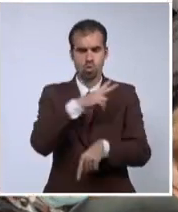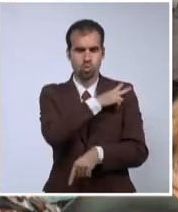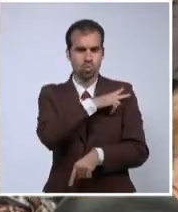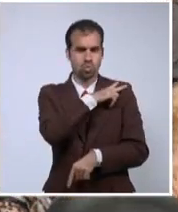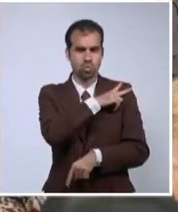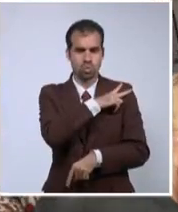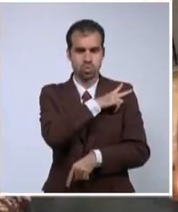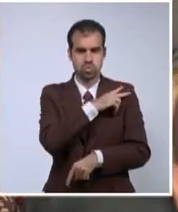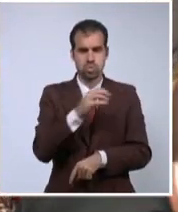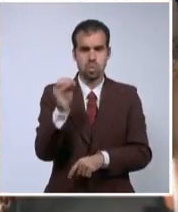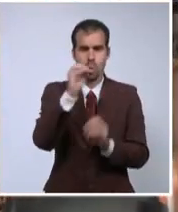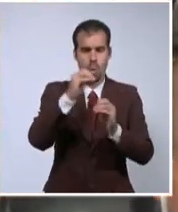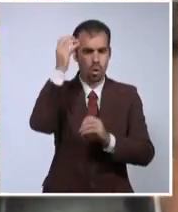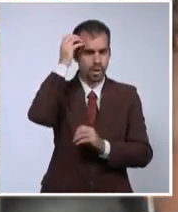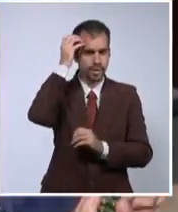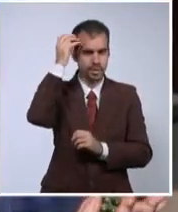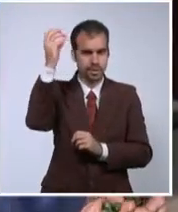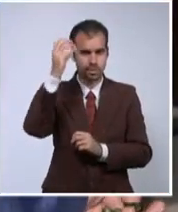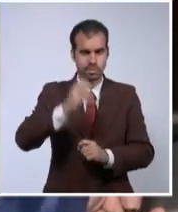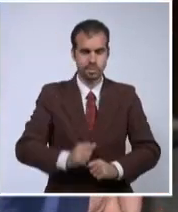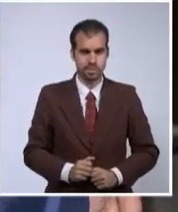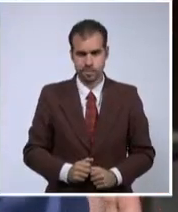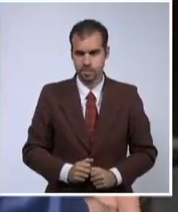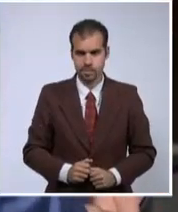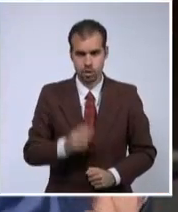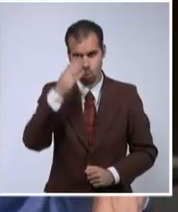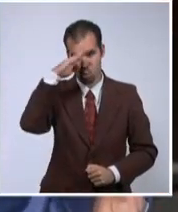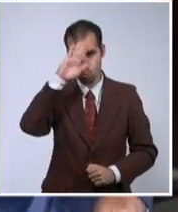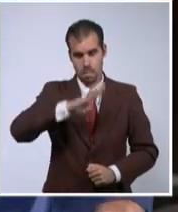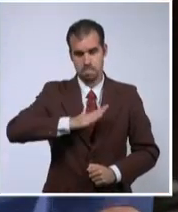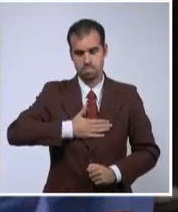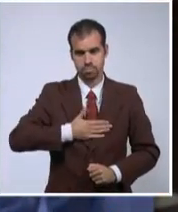de organismos y centros cubanos.